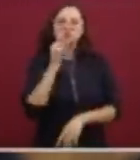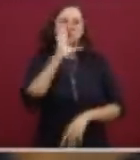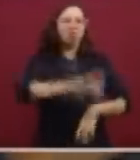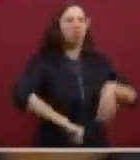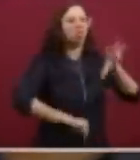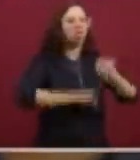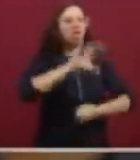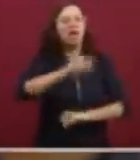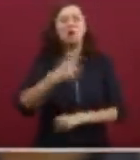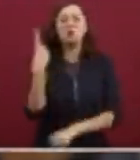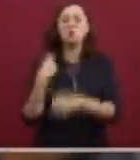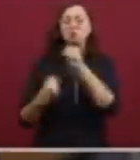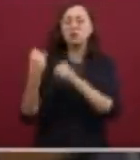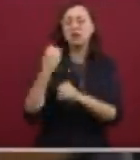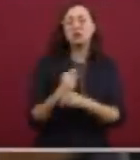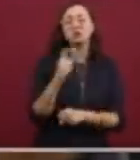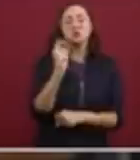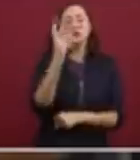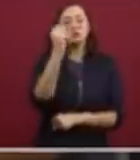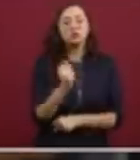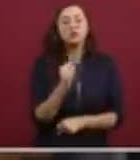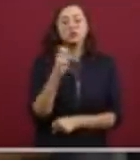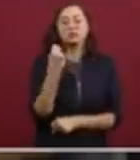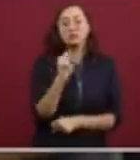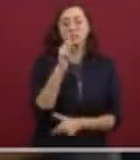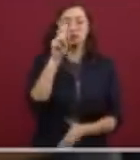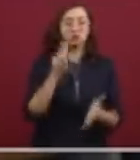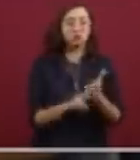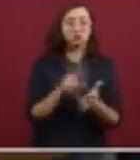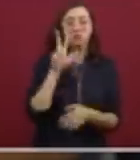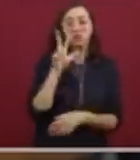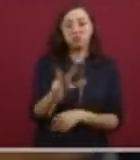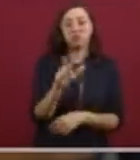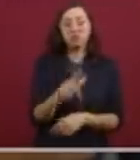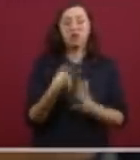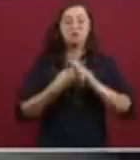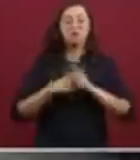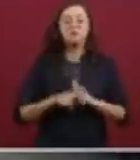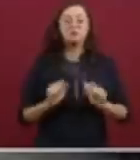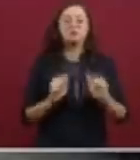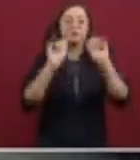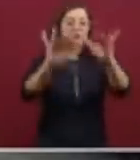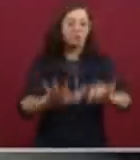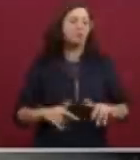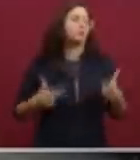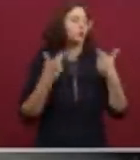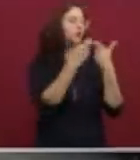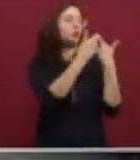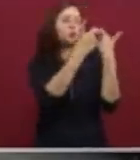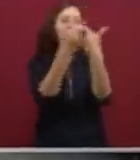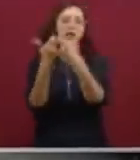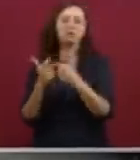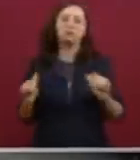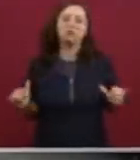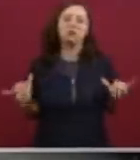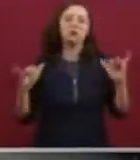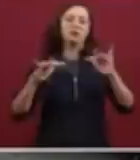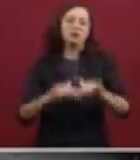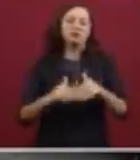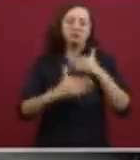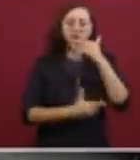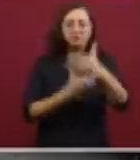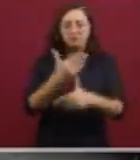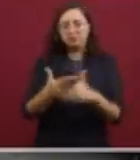de septiembre del 2018, se desarrolló la Asamblea General de los Cooperativistas, que dio como resultado un